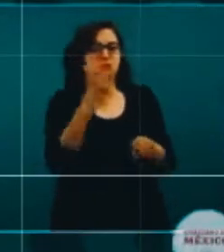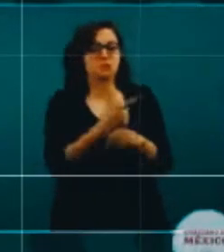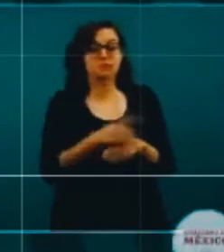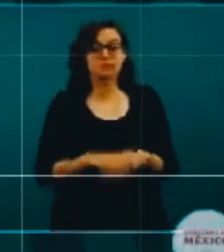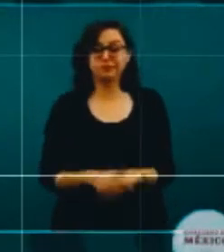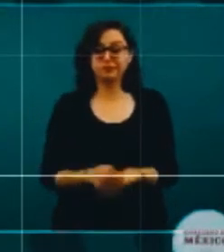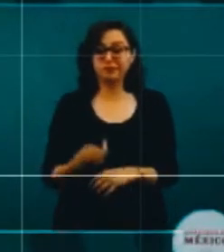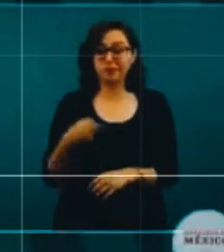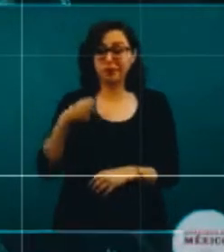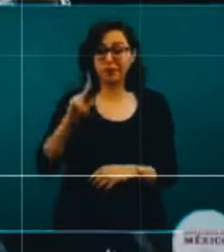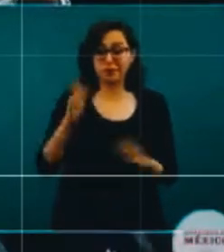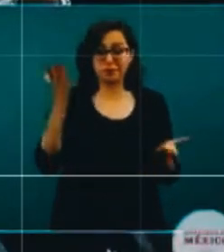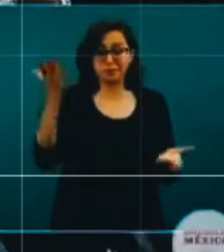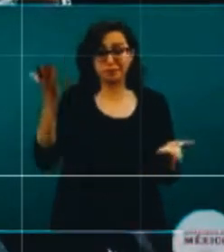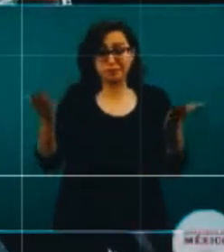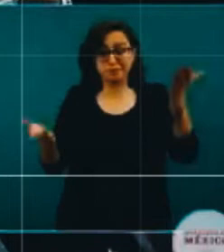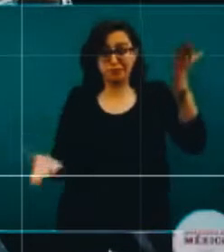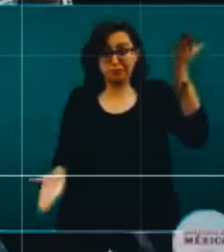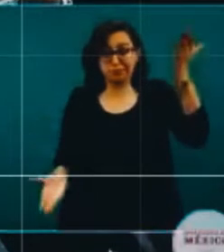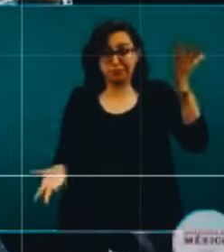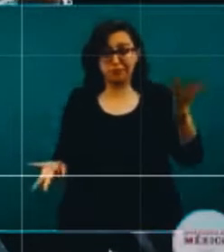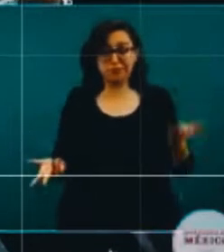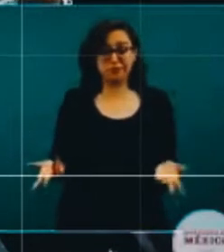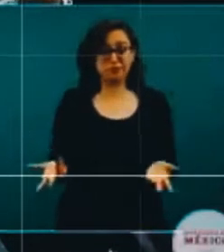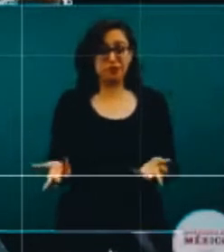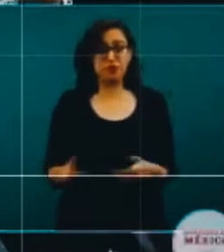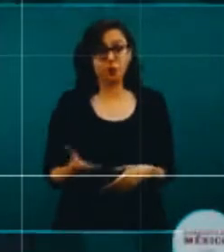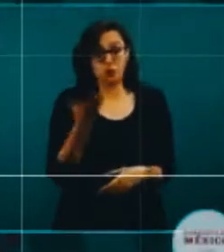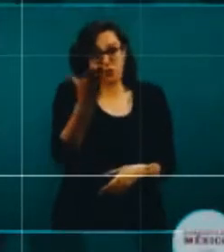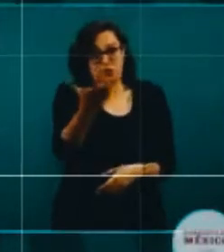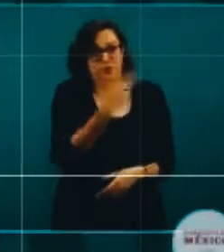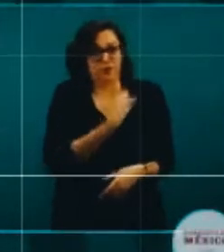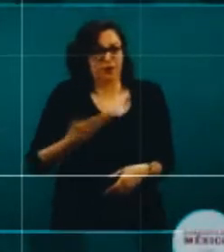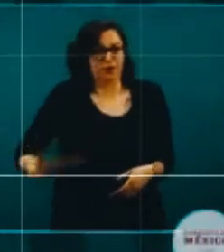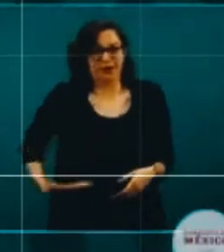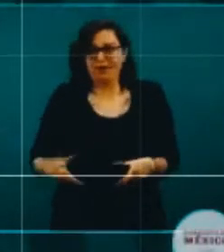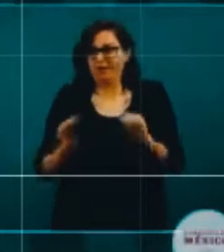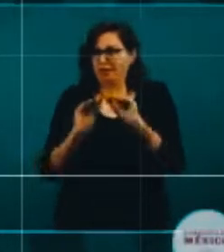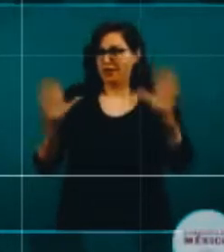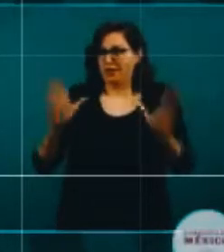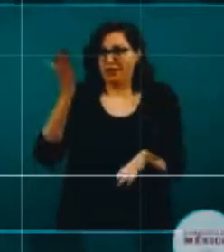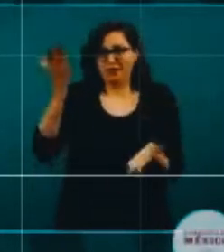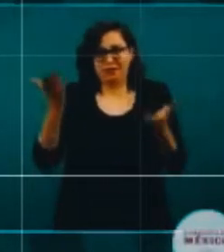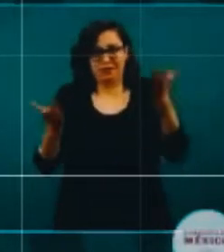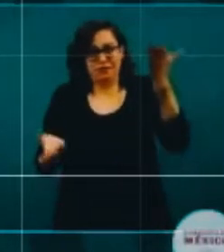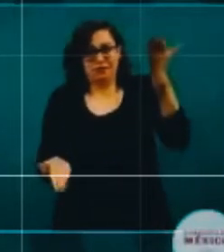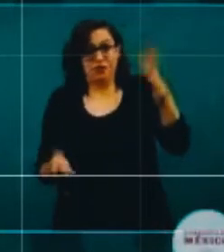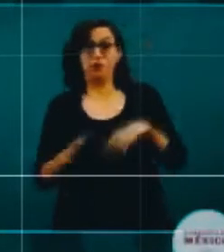sí, porque usted es el poder presidencial. No, porque me mayoritean.